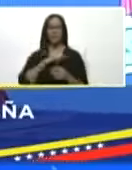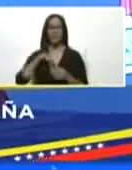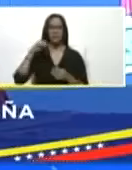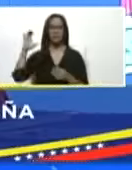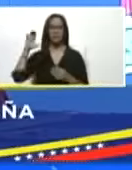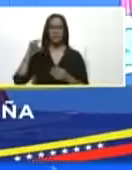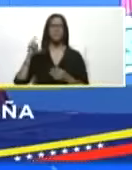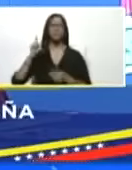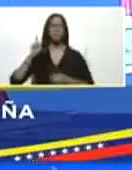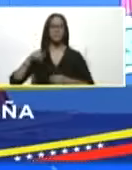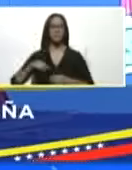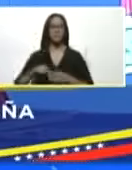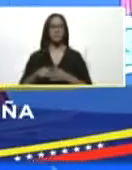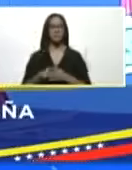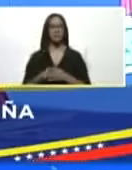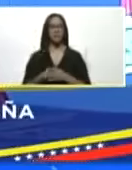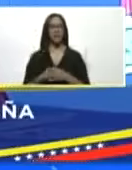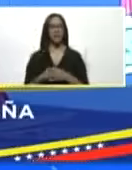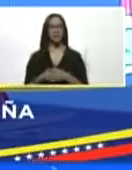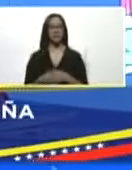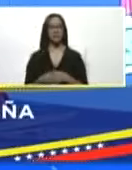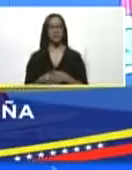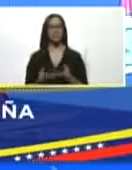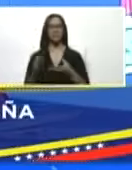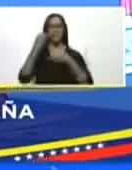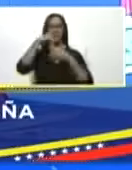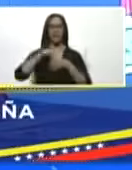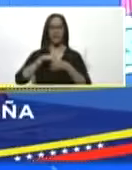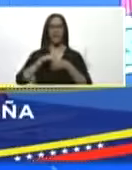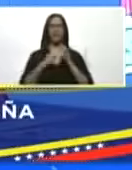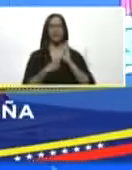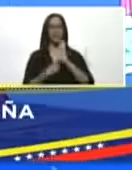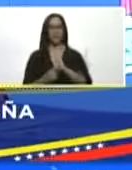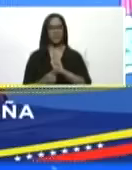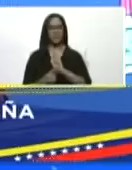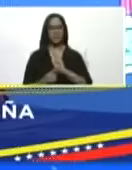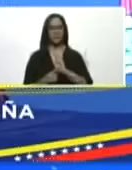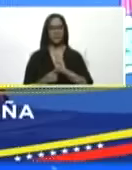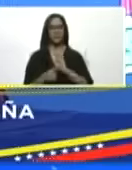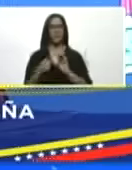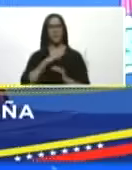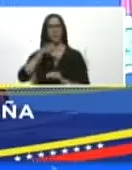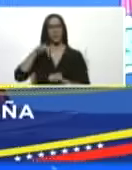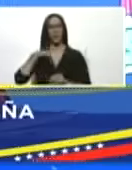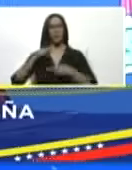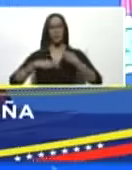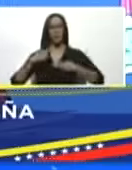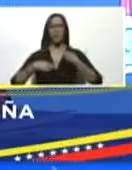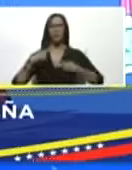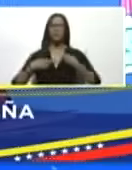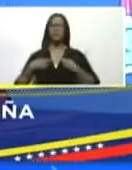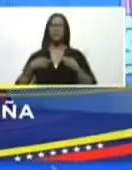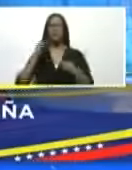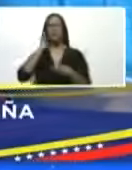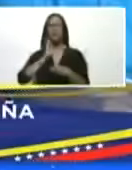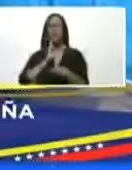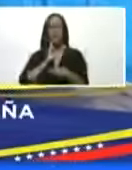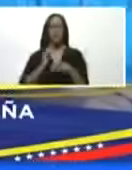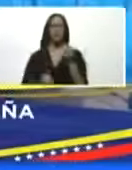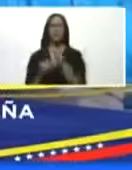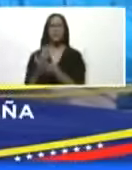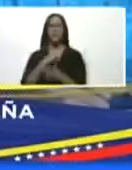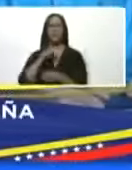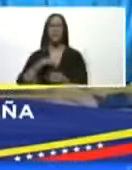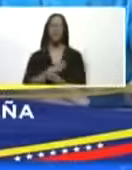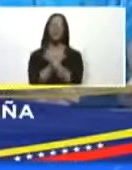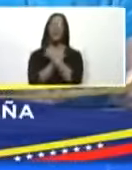también encarnada y representada por nuestra revolución bolivariana, fundada por nuestro